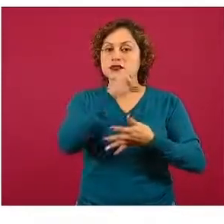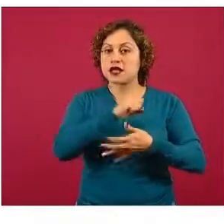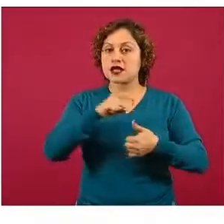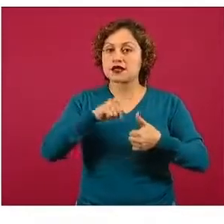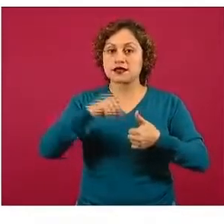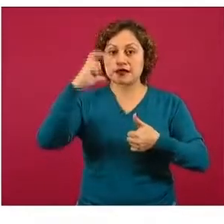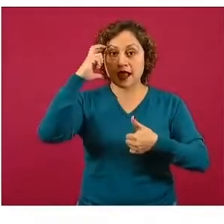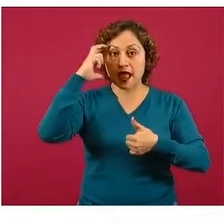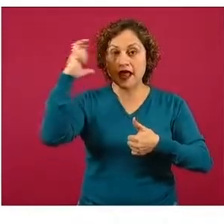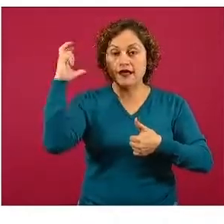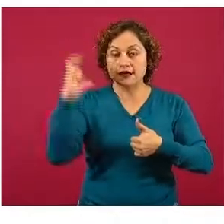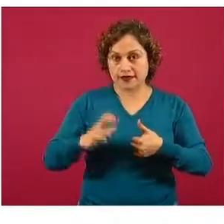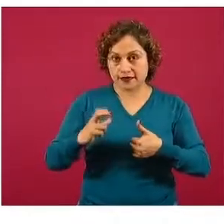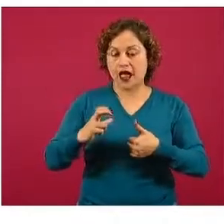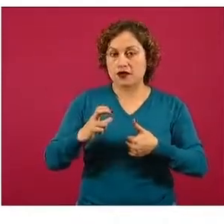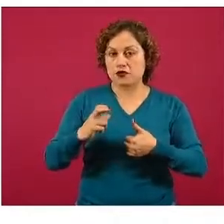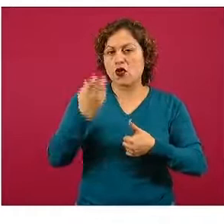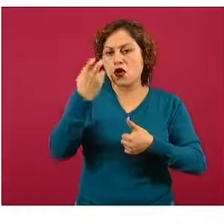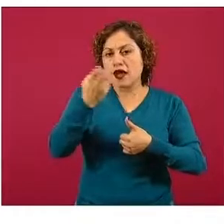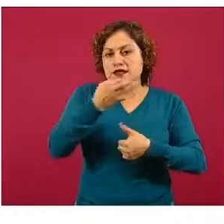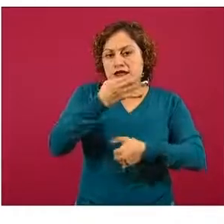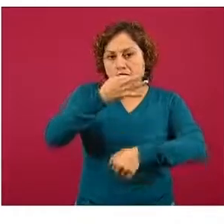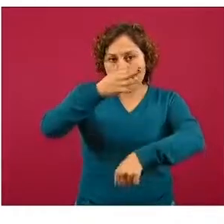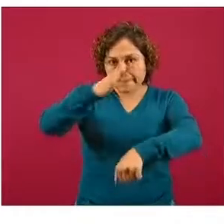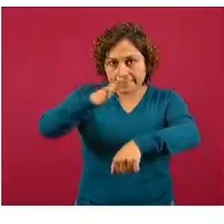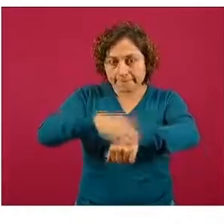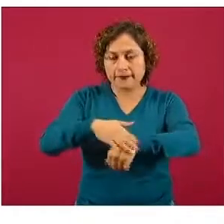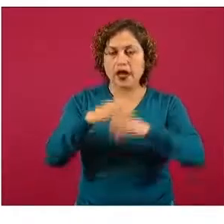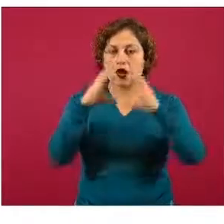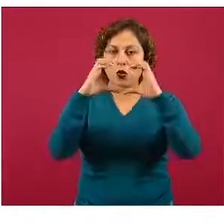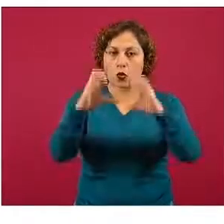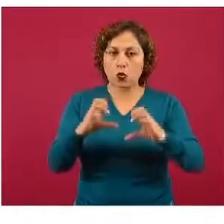es todavía más puntual, de mayor